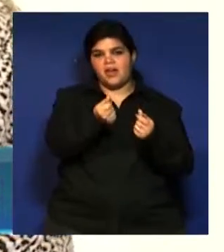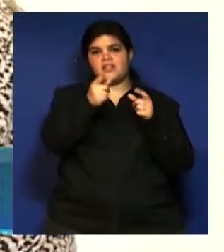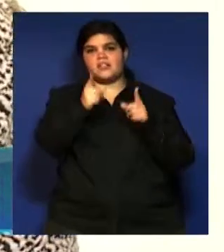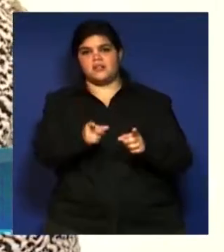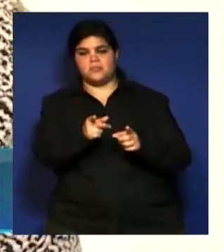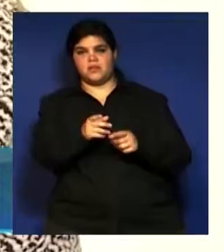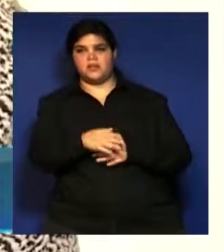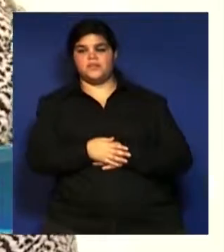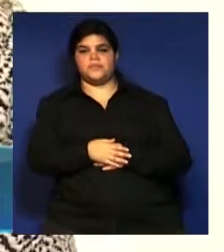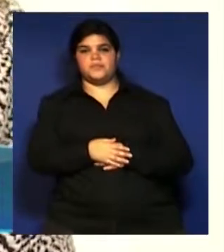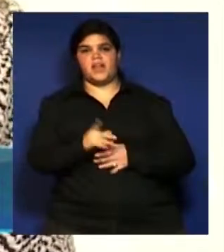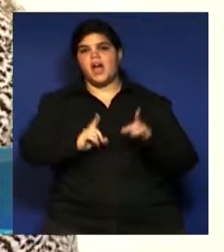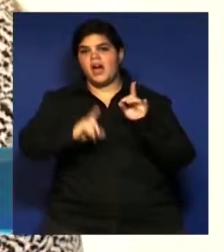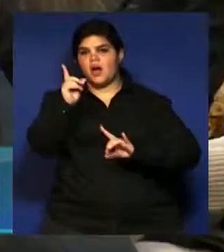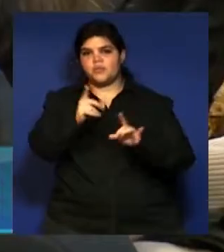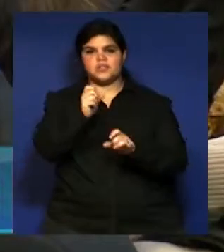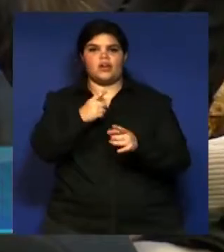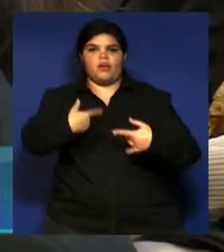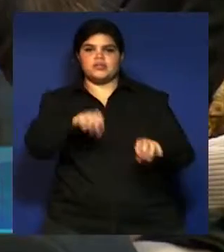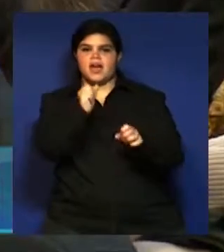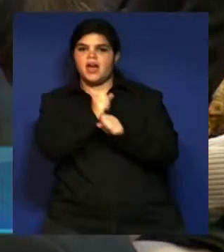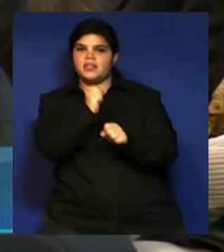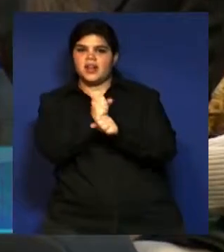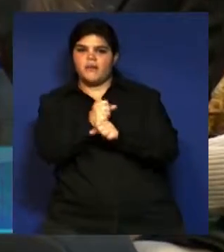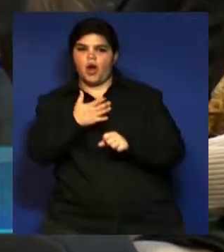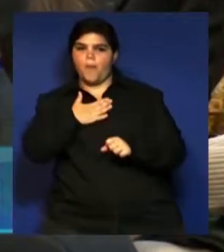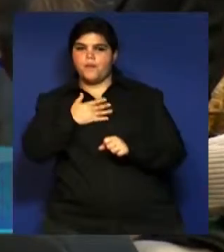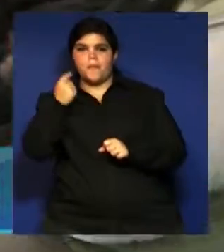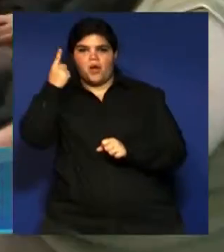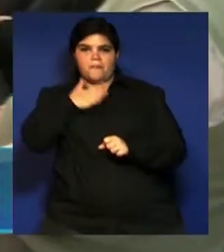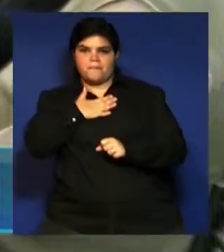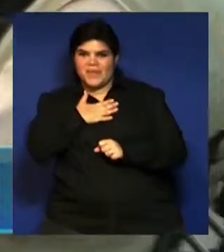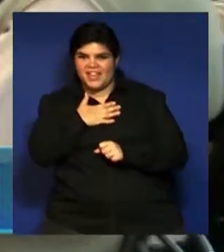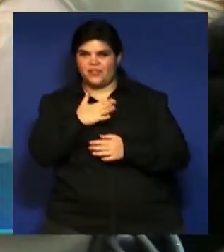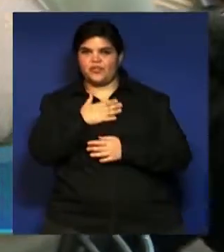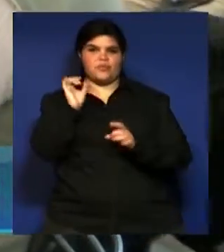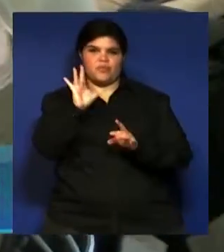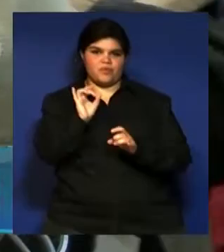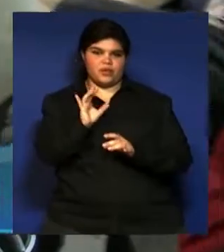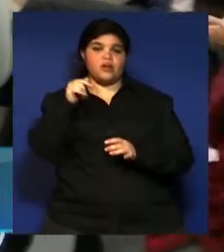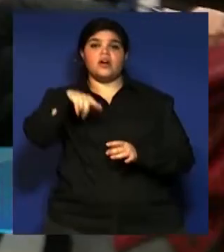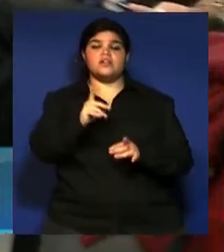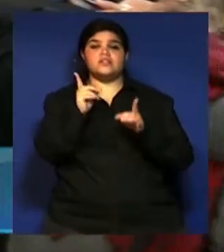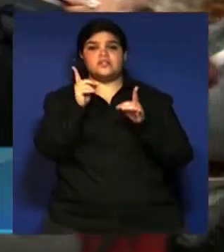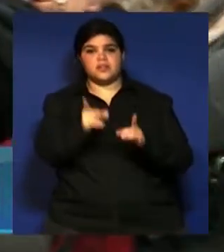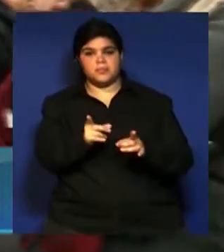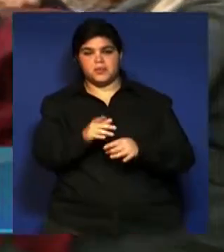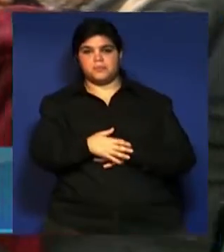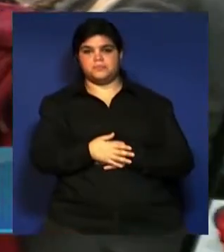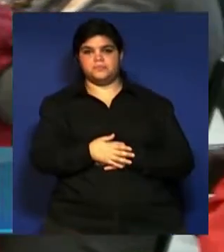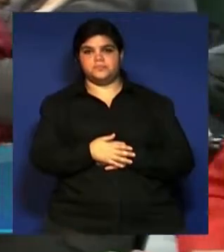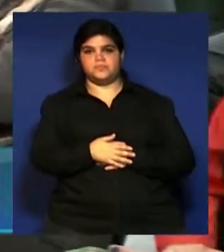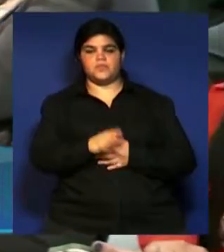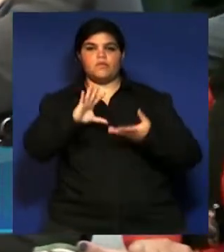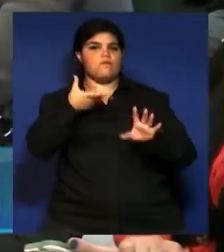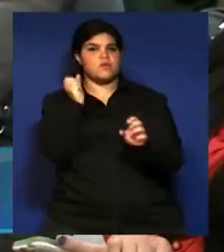de sacar provecho de la función pública. Otros sistemas, y la mayoría de los sistemas, contemplan entonces un fuertísimo trabajo